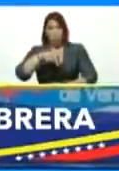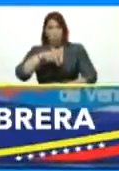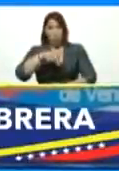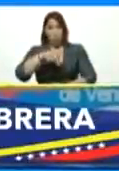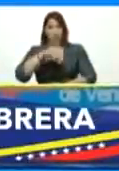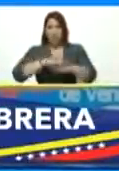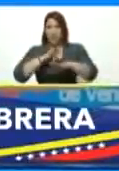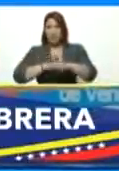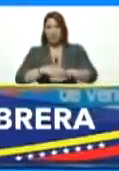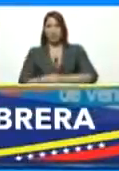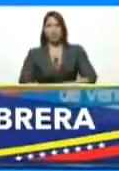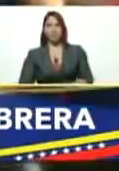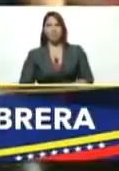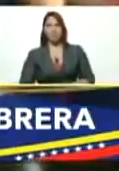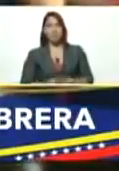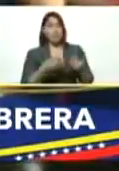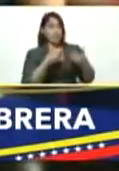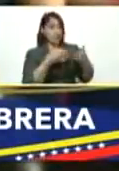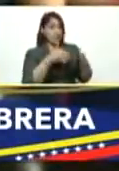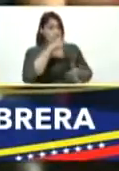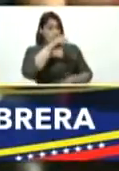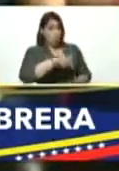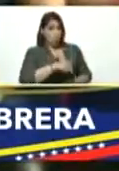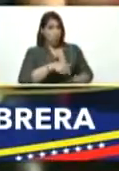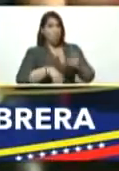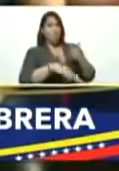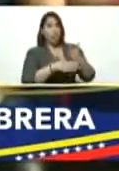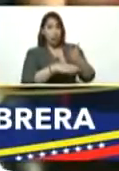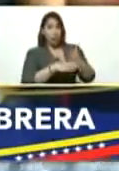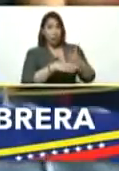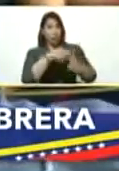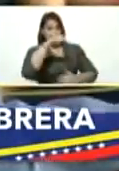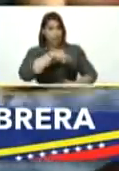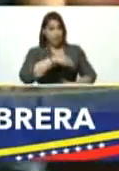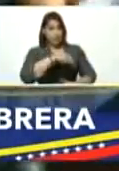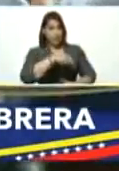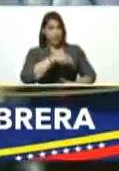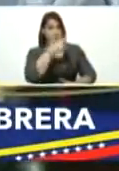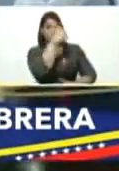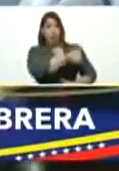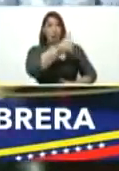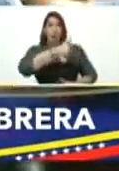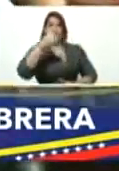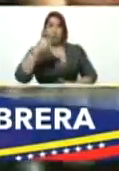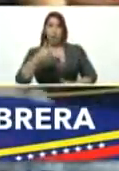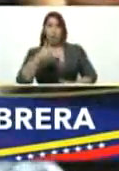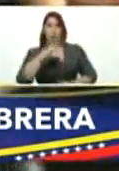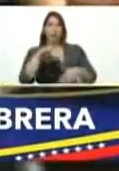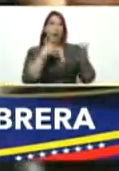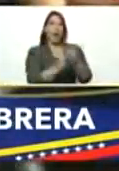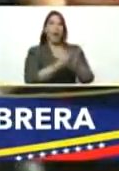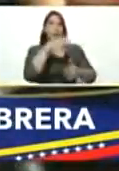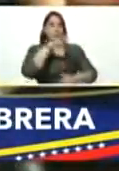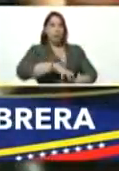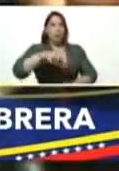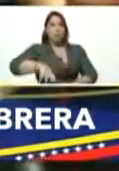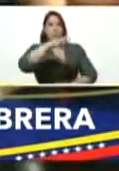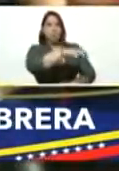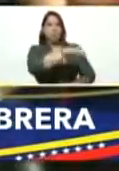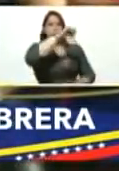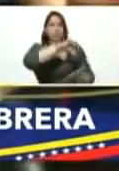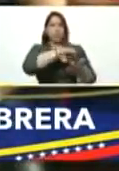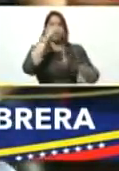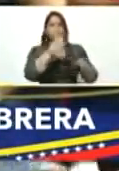hora vamos de aquí cada uno a las regiones y a los centros de